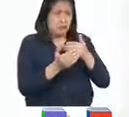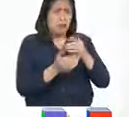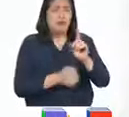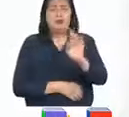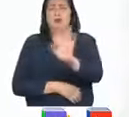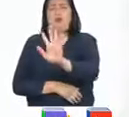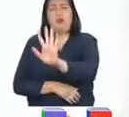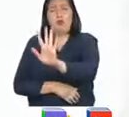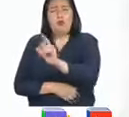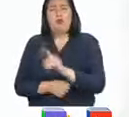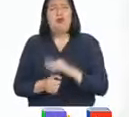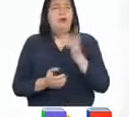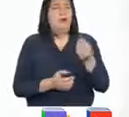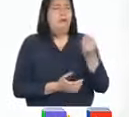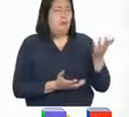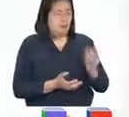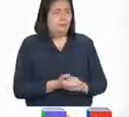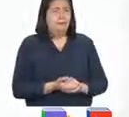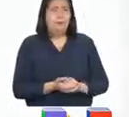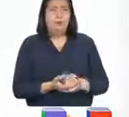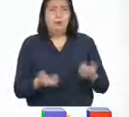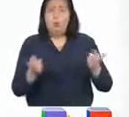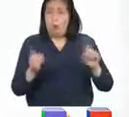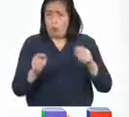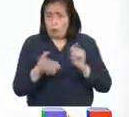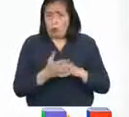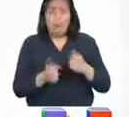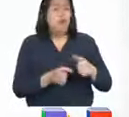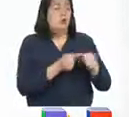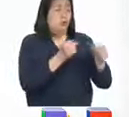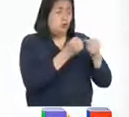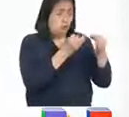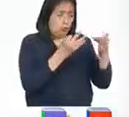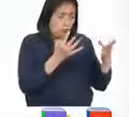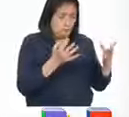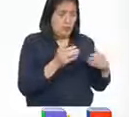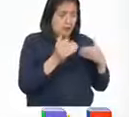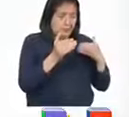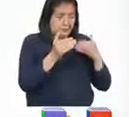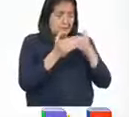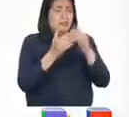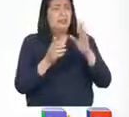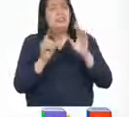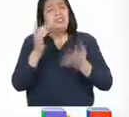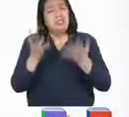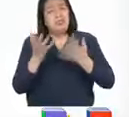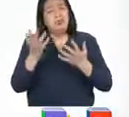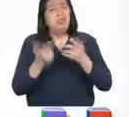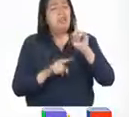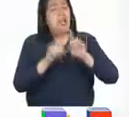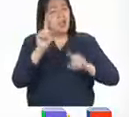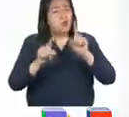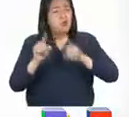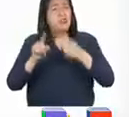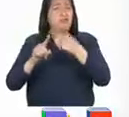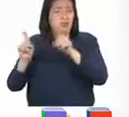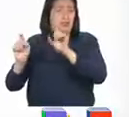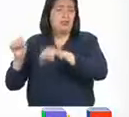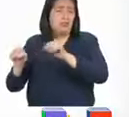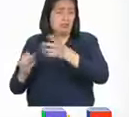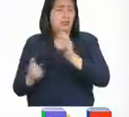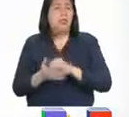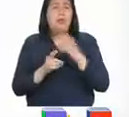No, Patricia. Por lo general, cuando aproximamos cantidades, pueden surgir algunas discordancias o diferencias en las